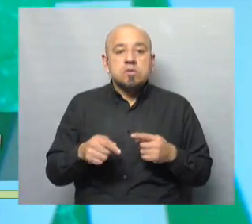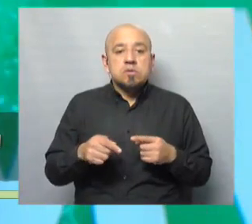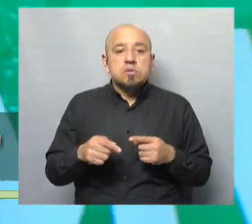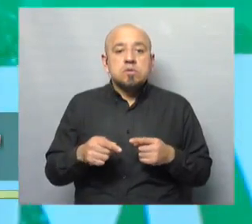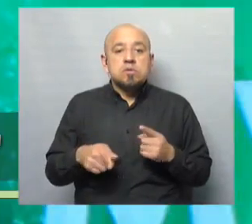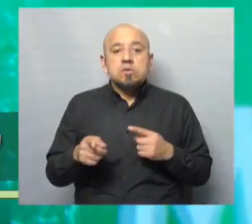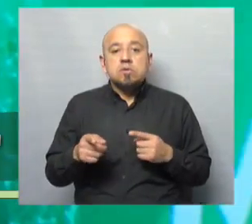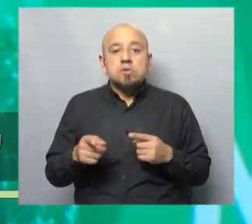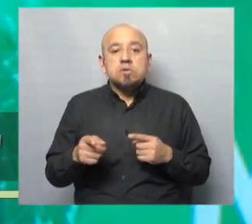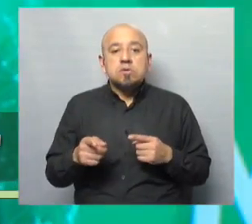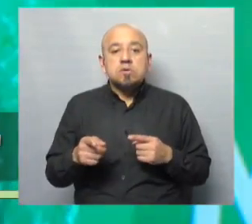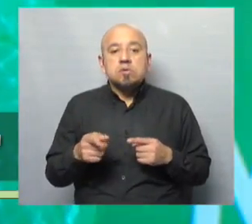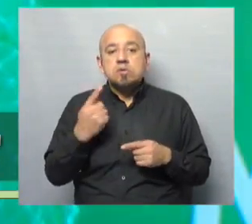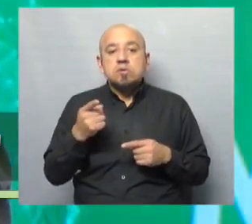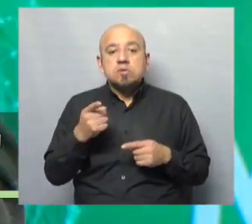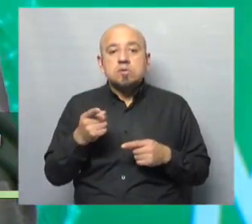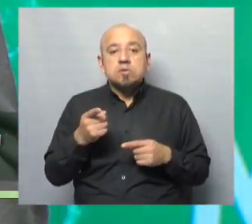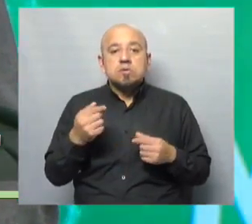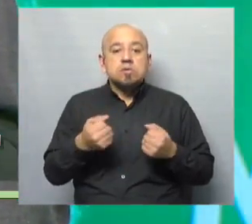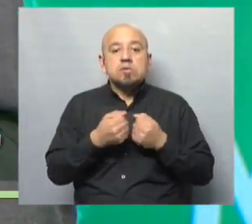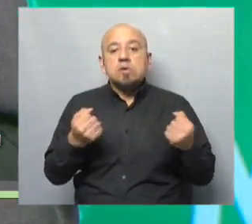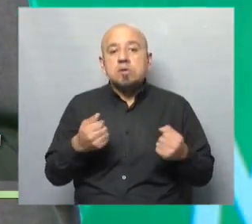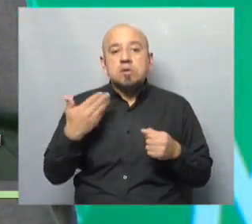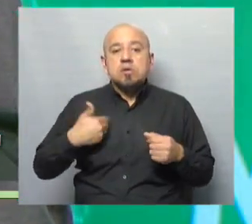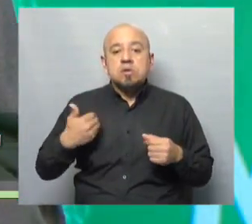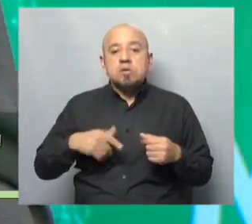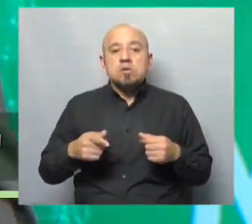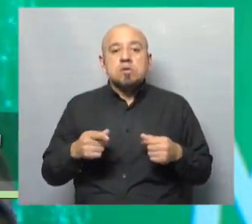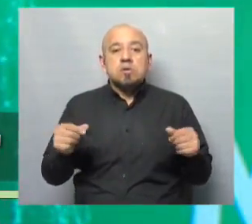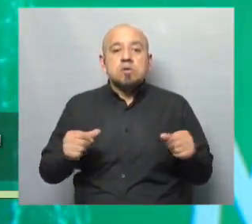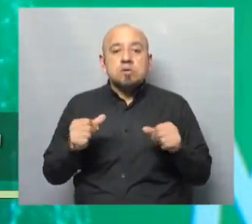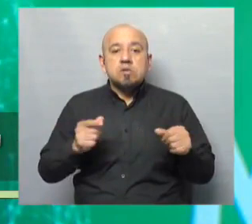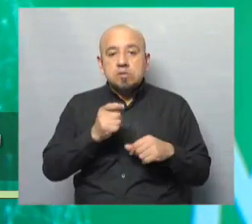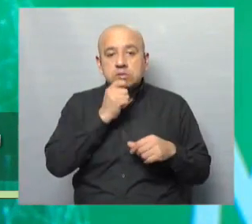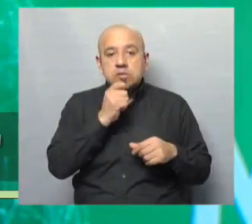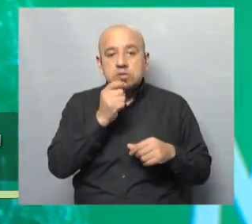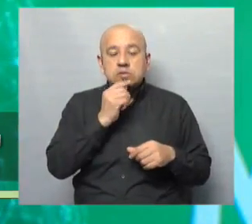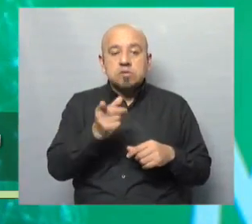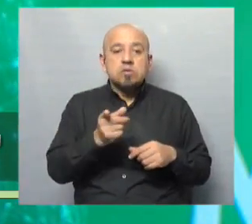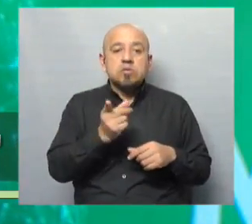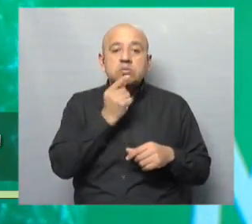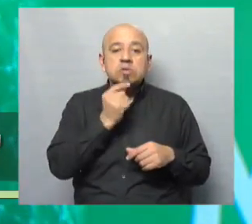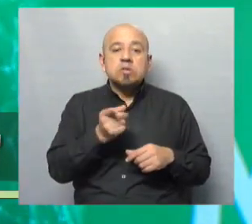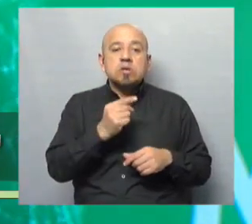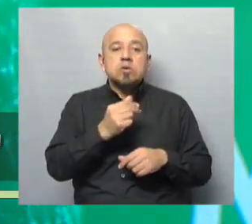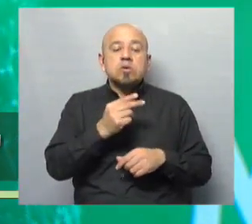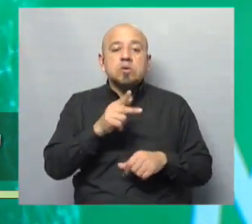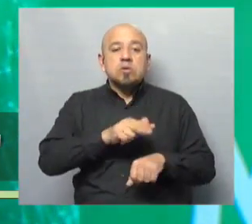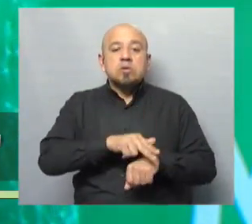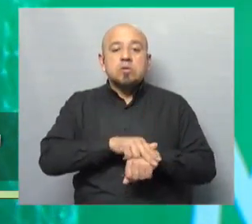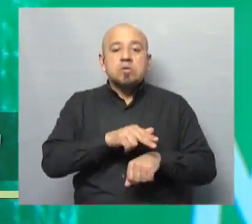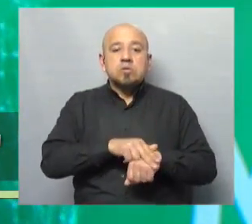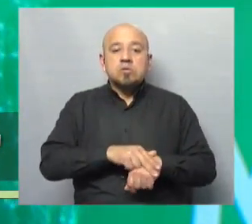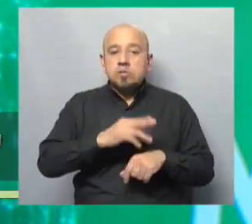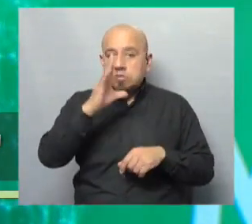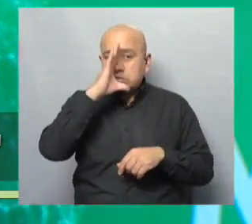de todo el río de la plata los diarios argentinos y le hicieron un reportaje a un comisario paraguayo que estaba en investigación que después en febrero